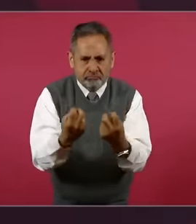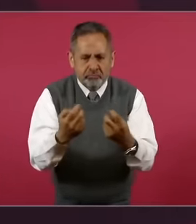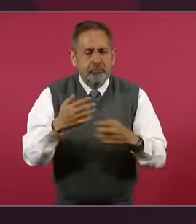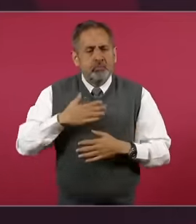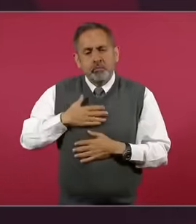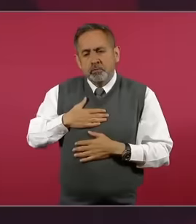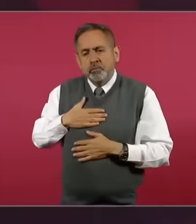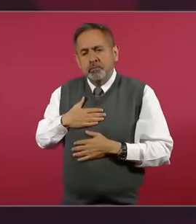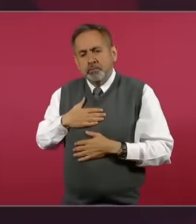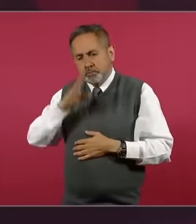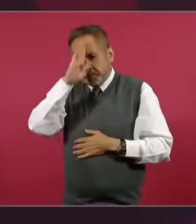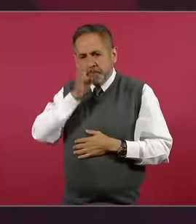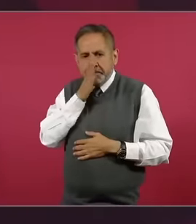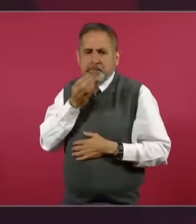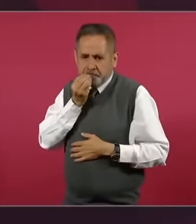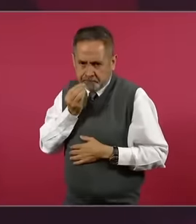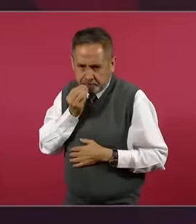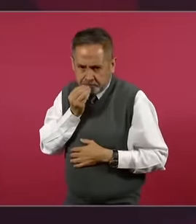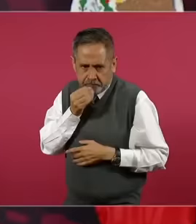porque